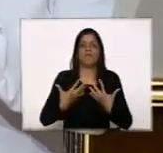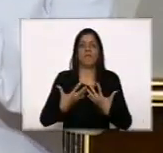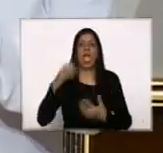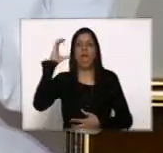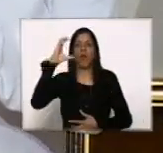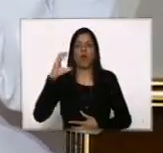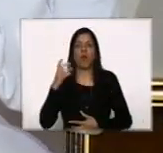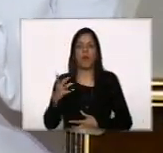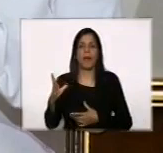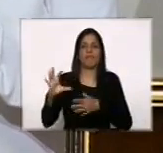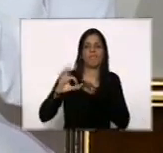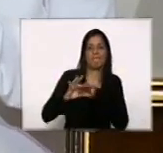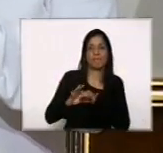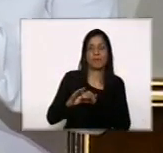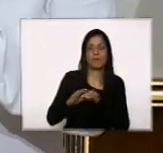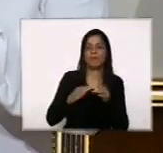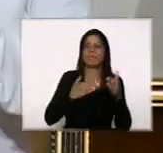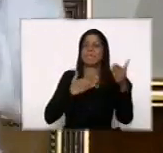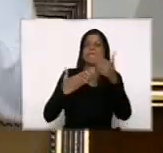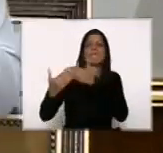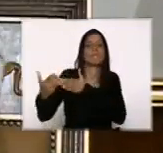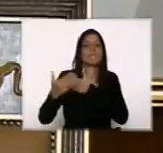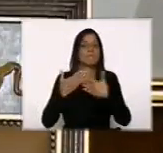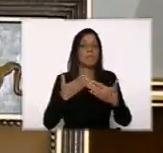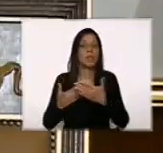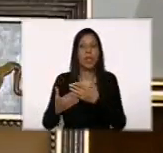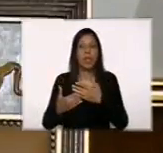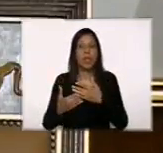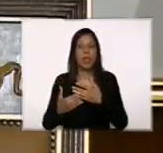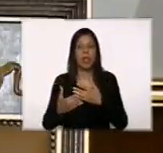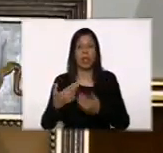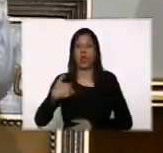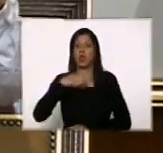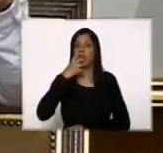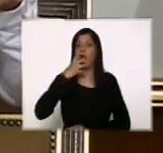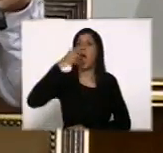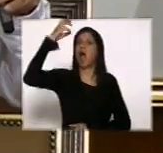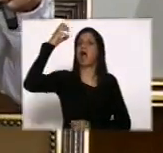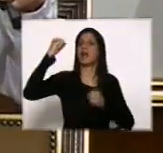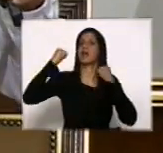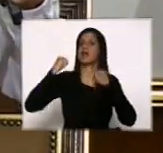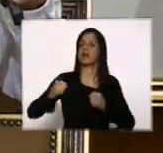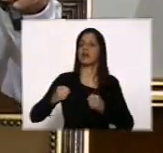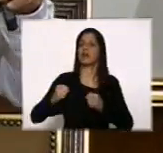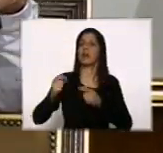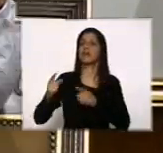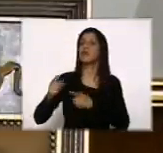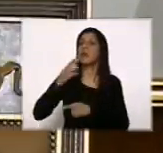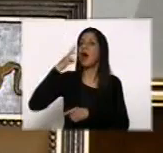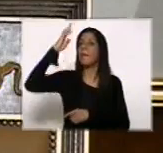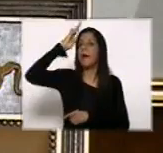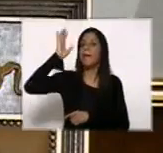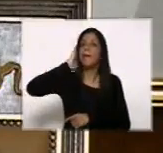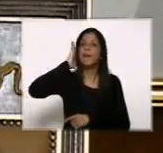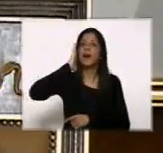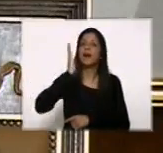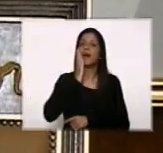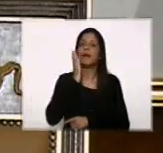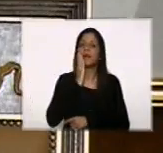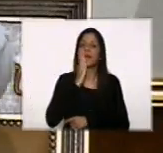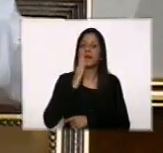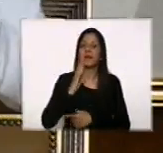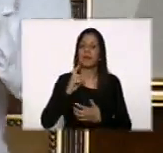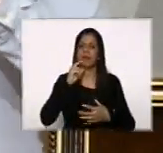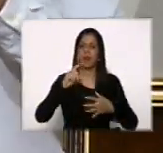Europa. Y nosotros aquí le decimos, con nuestro grito de combate, querida madre Noelí Pocaterra, Ana Karina